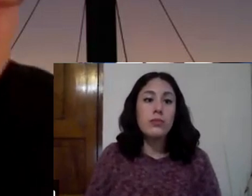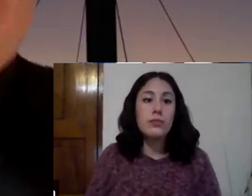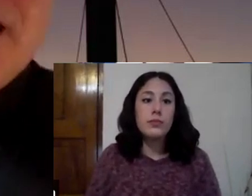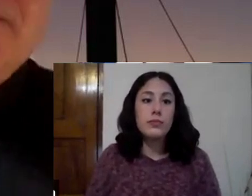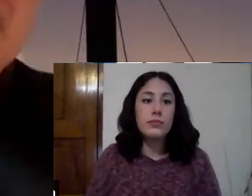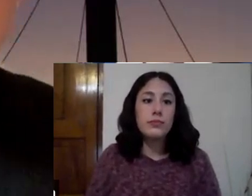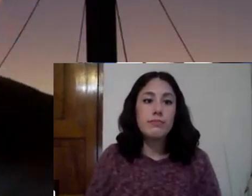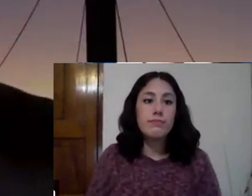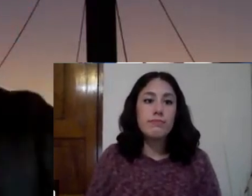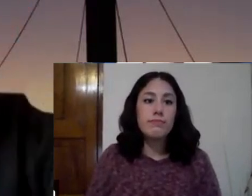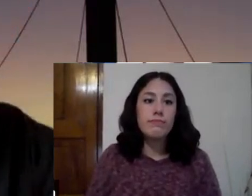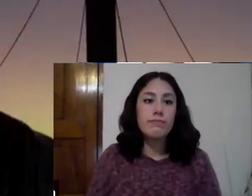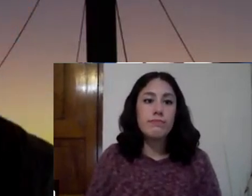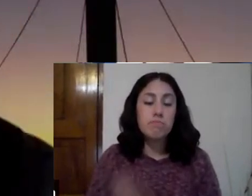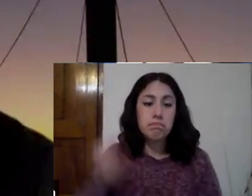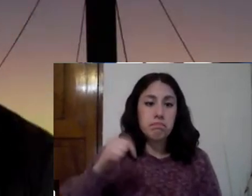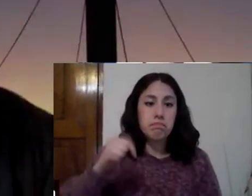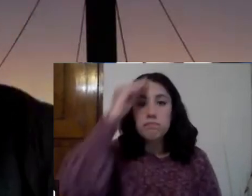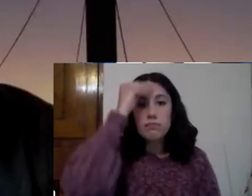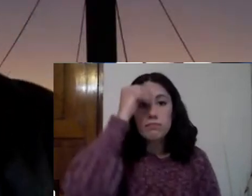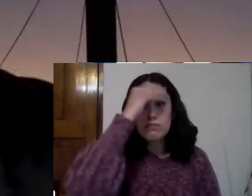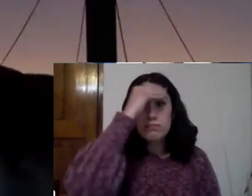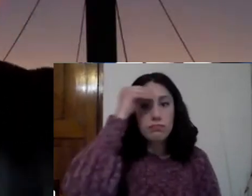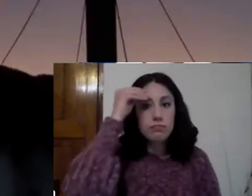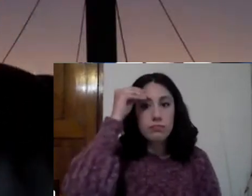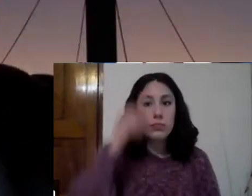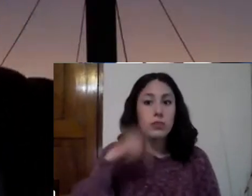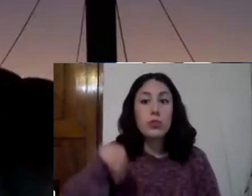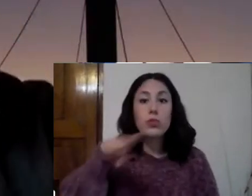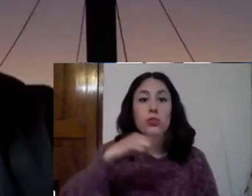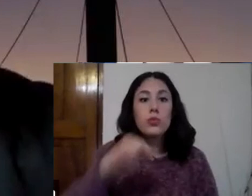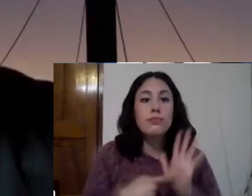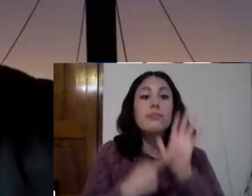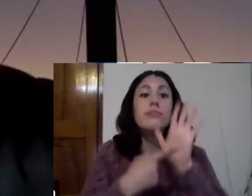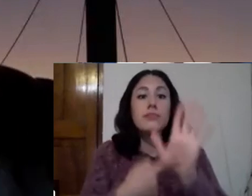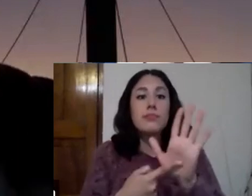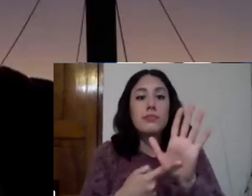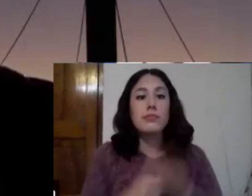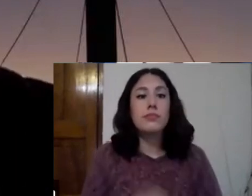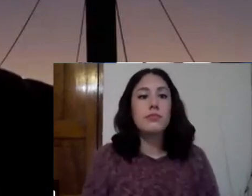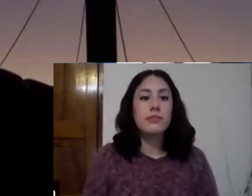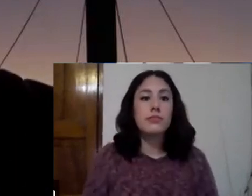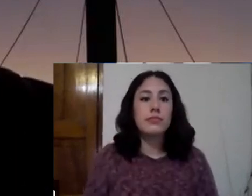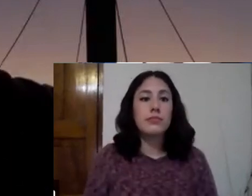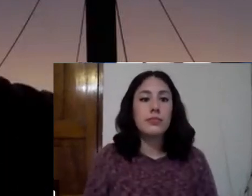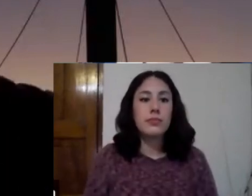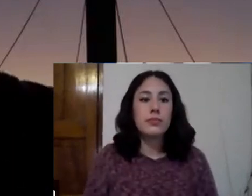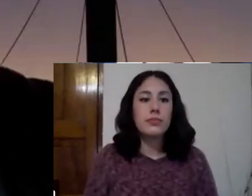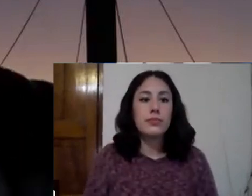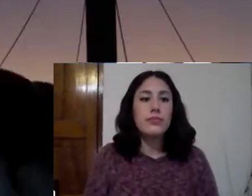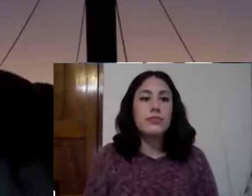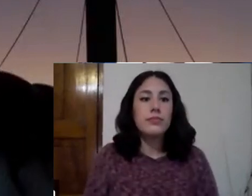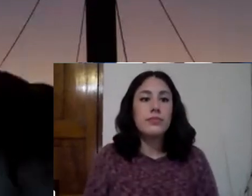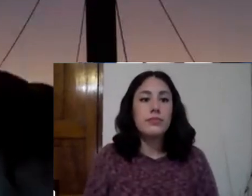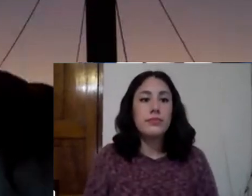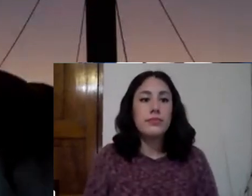En esta cuaresma, hermanos, entonces nos presentamos ante esta presencia atrayente y